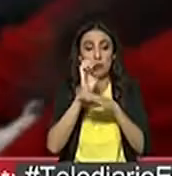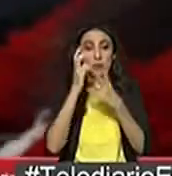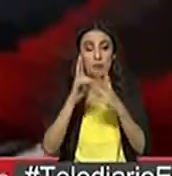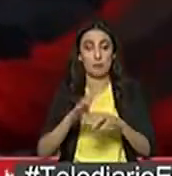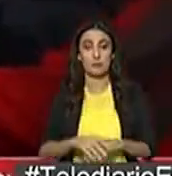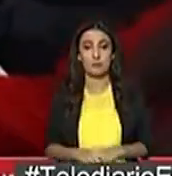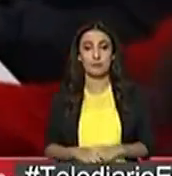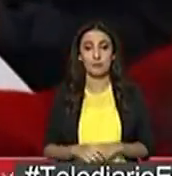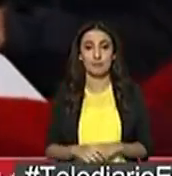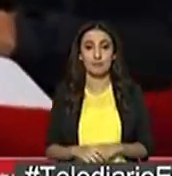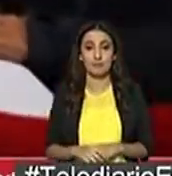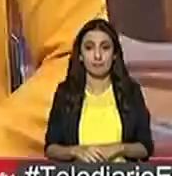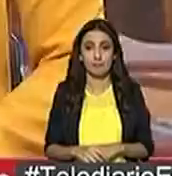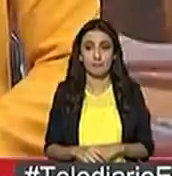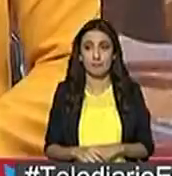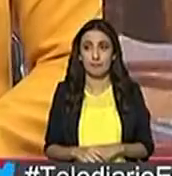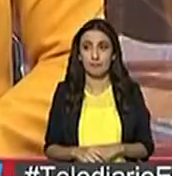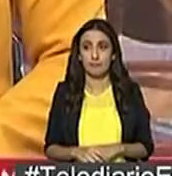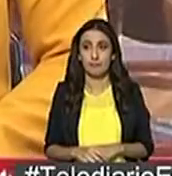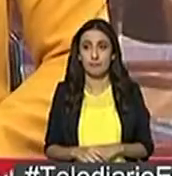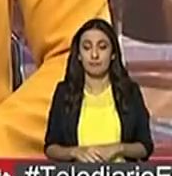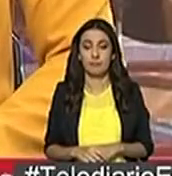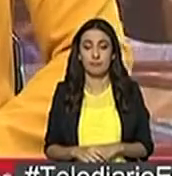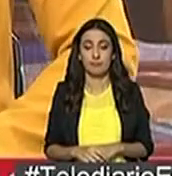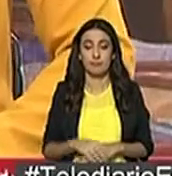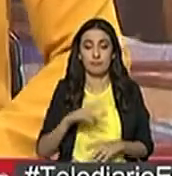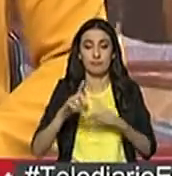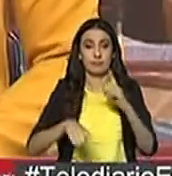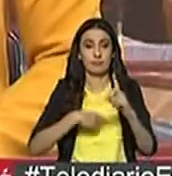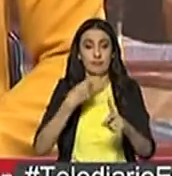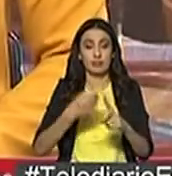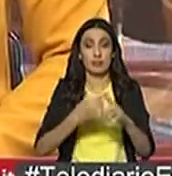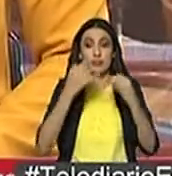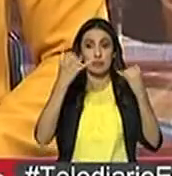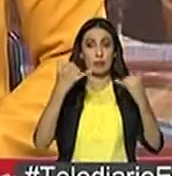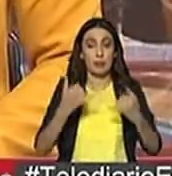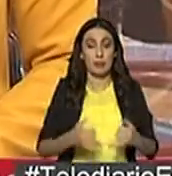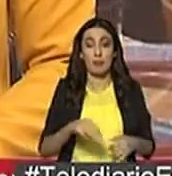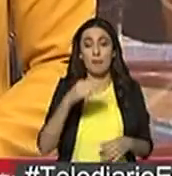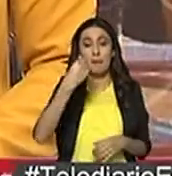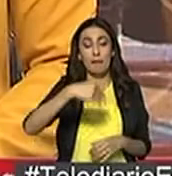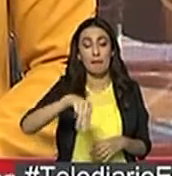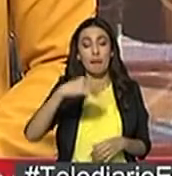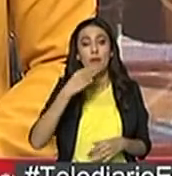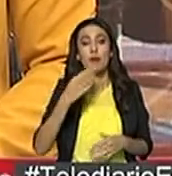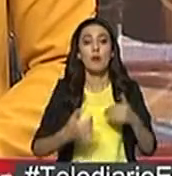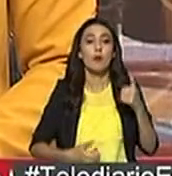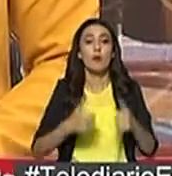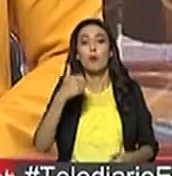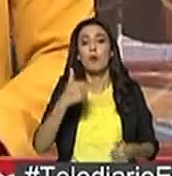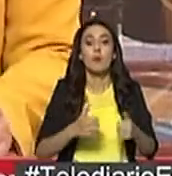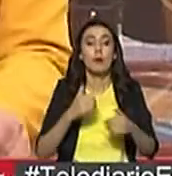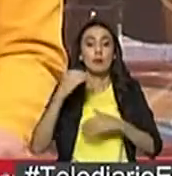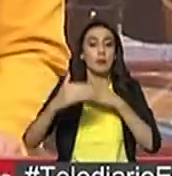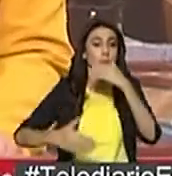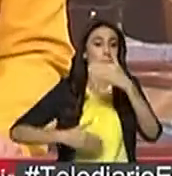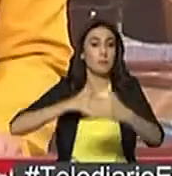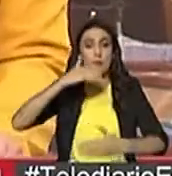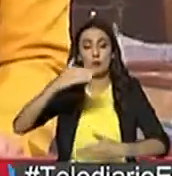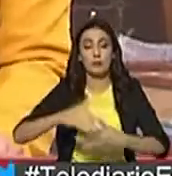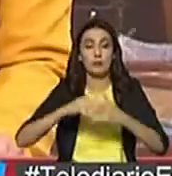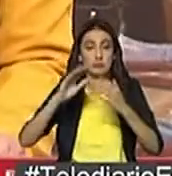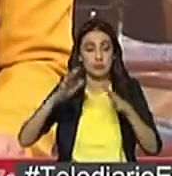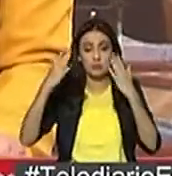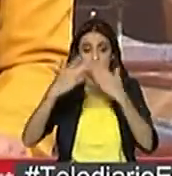Velasco, Medios Públicos. Hasta este miércoles 20 de noviembre estará abierto el proceso de postulación